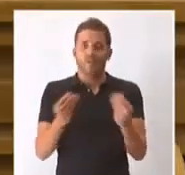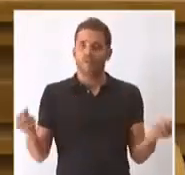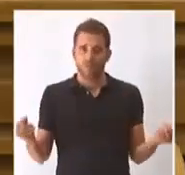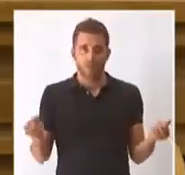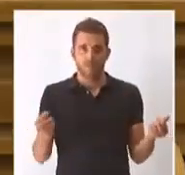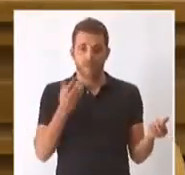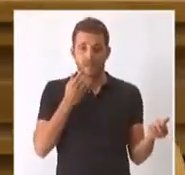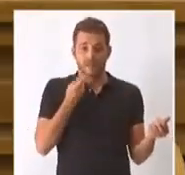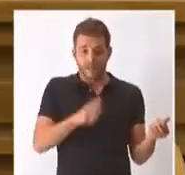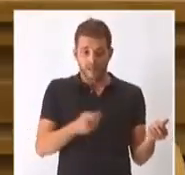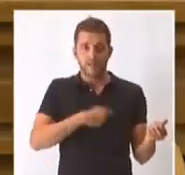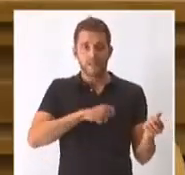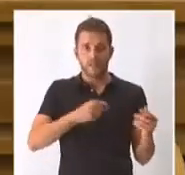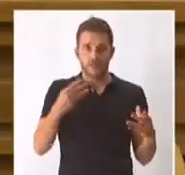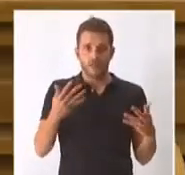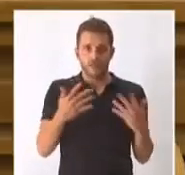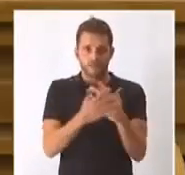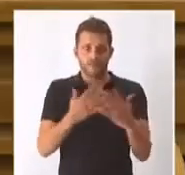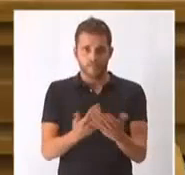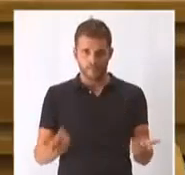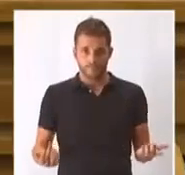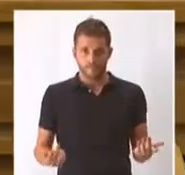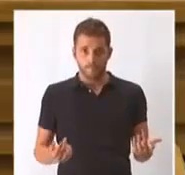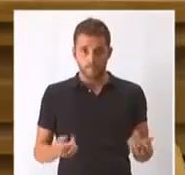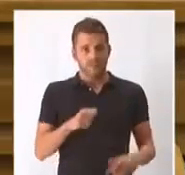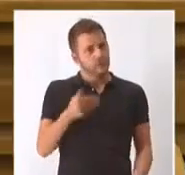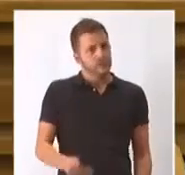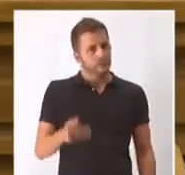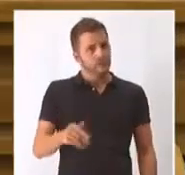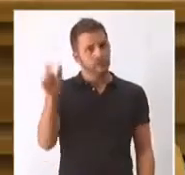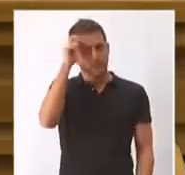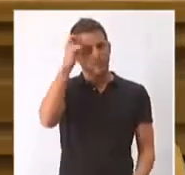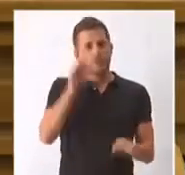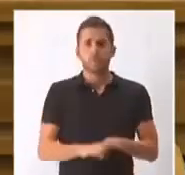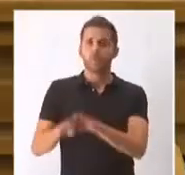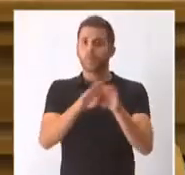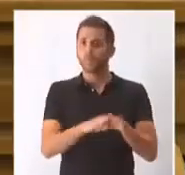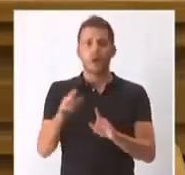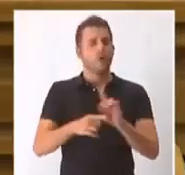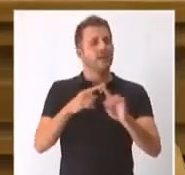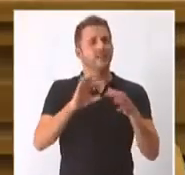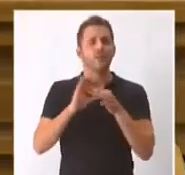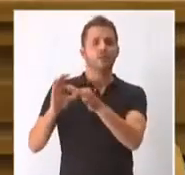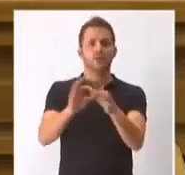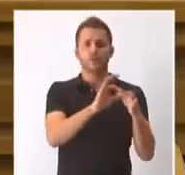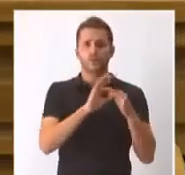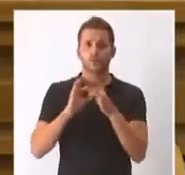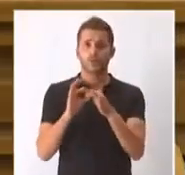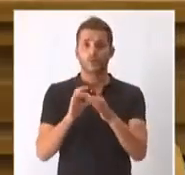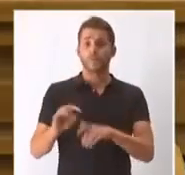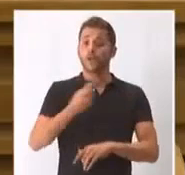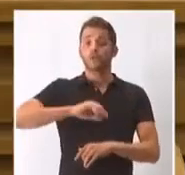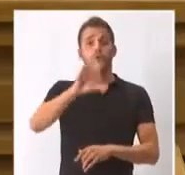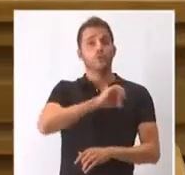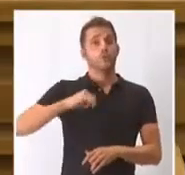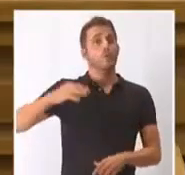entre españoles sería lo importante y seguir trabajando en este concepto de igualdad en versión de cohesión somos la única comunidad autónoma